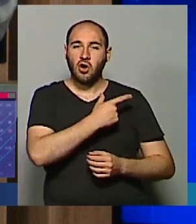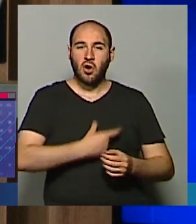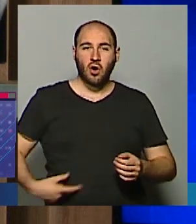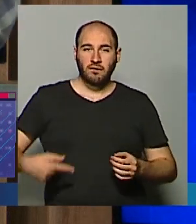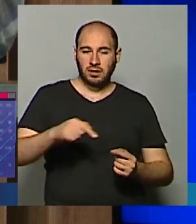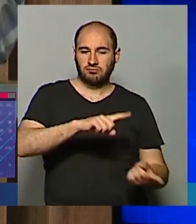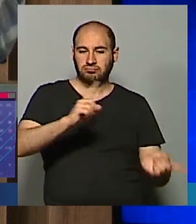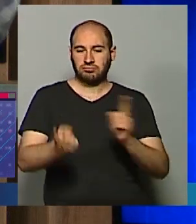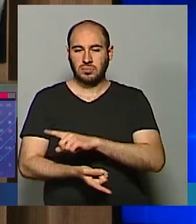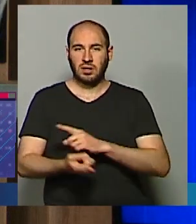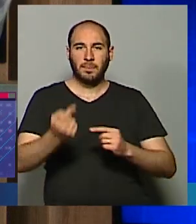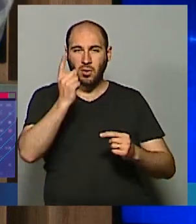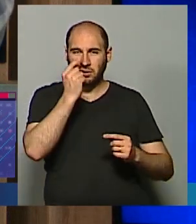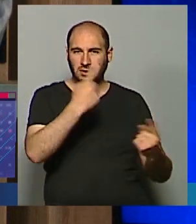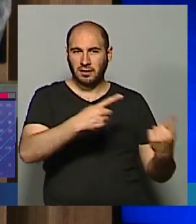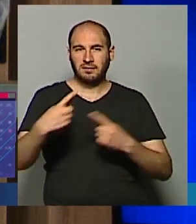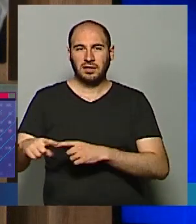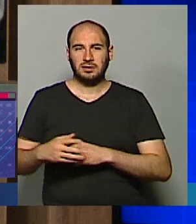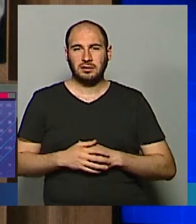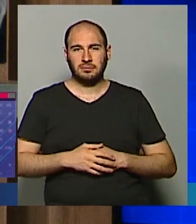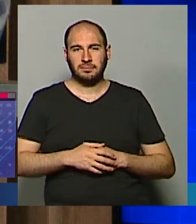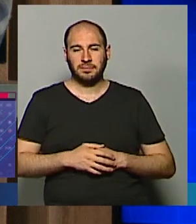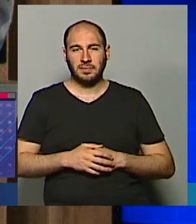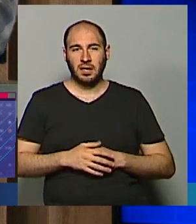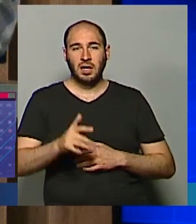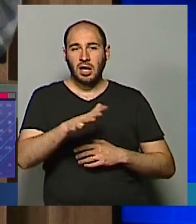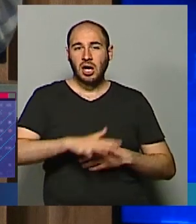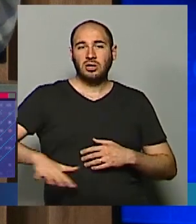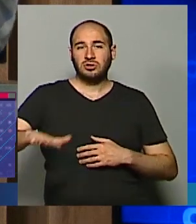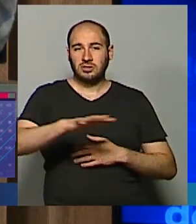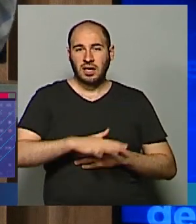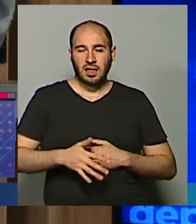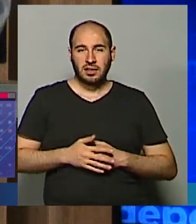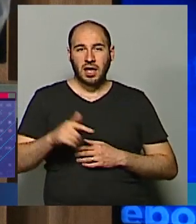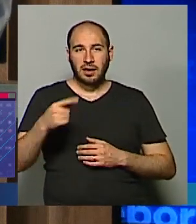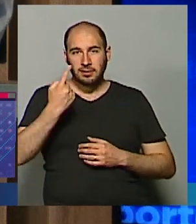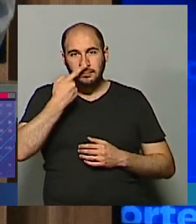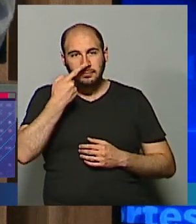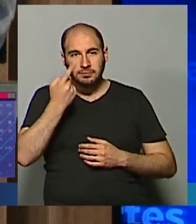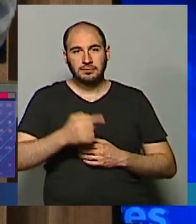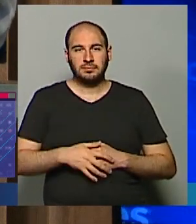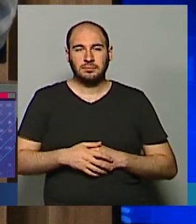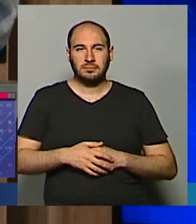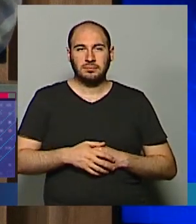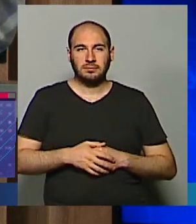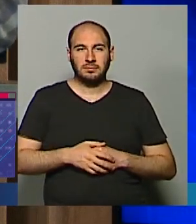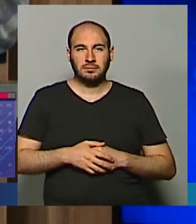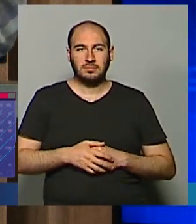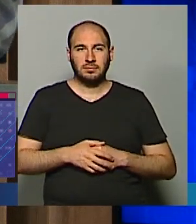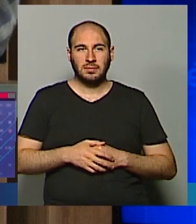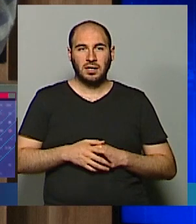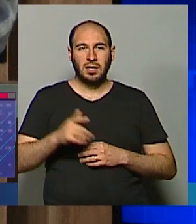a otro, de un color a otro, ha hecho que la sociedad esté expectante y no